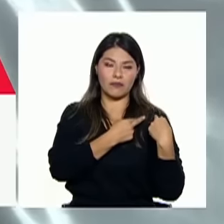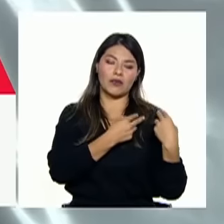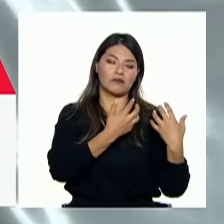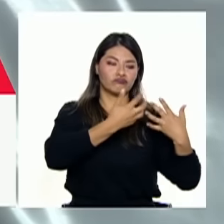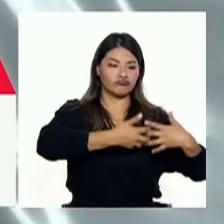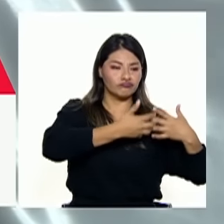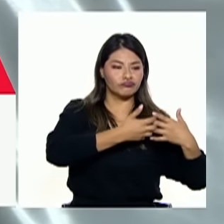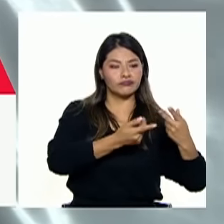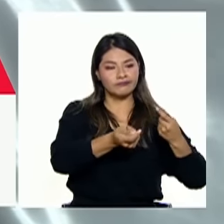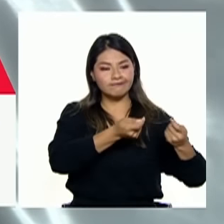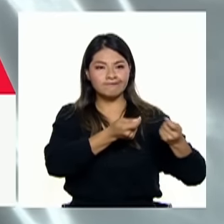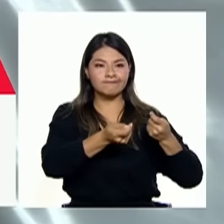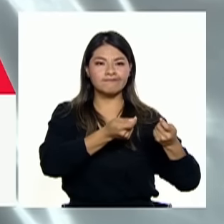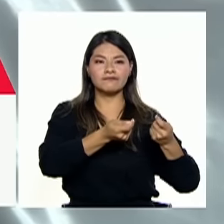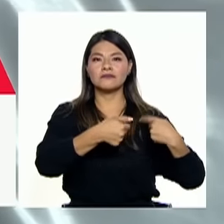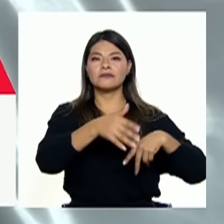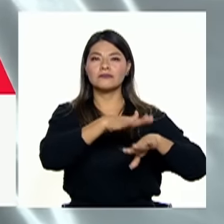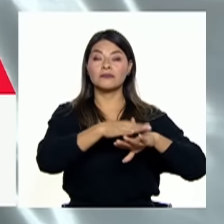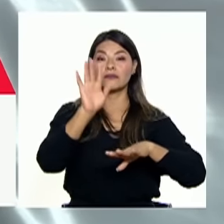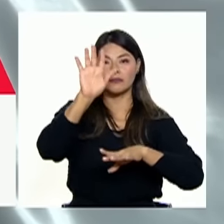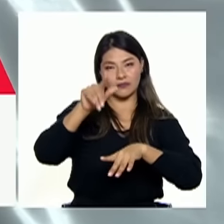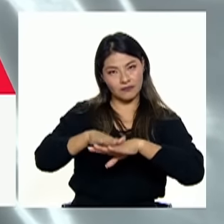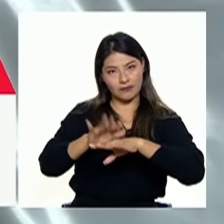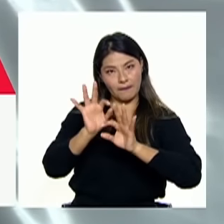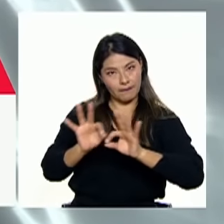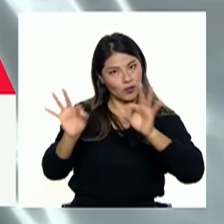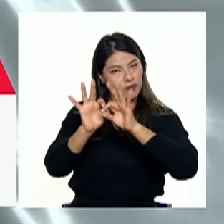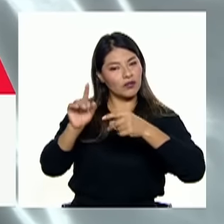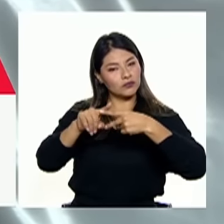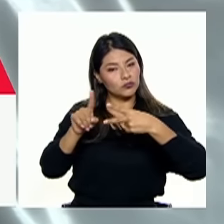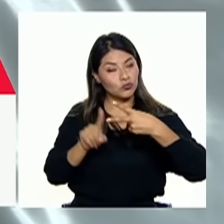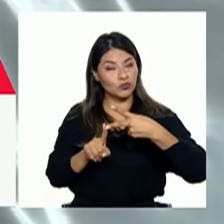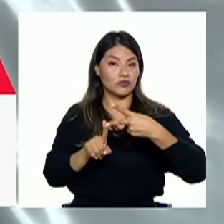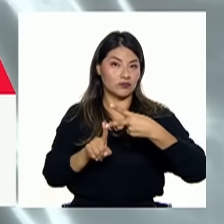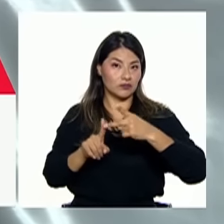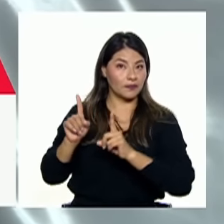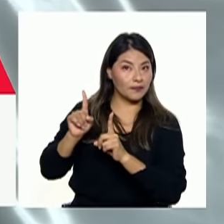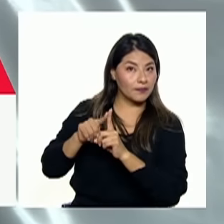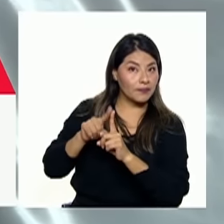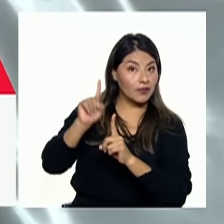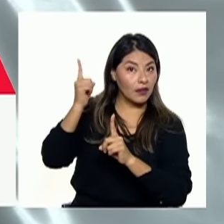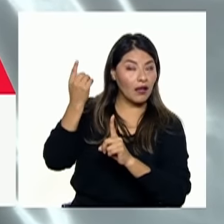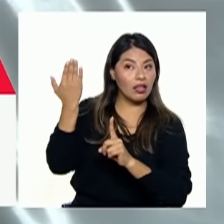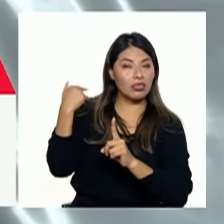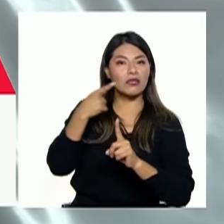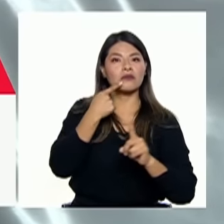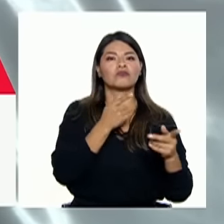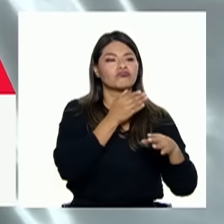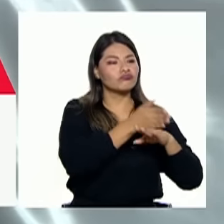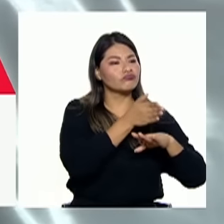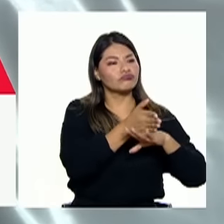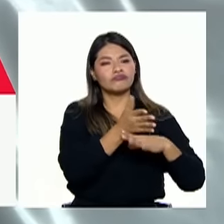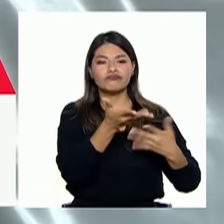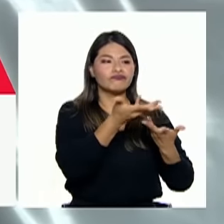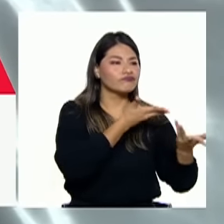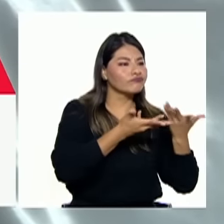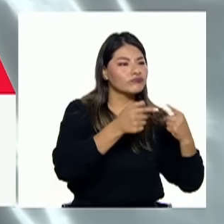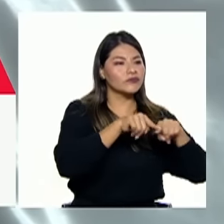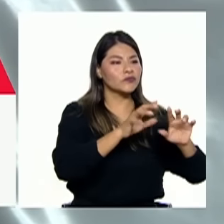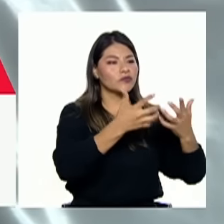nuestro gremio industrial, debería mencionar. Primero, asumimos una activa participación en temas vinculados a la